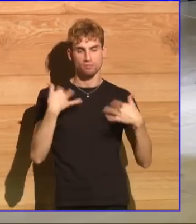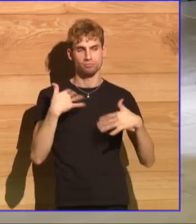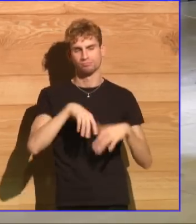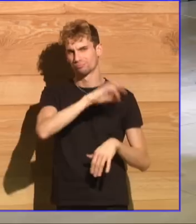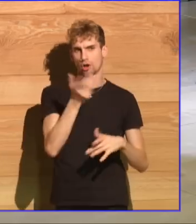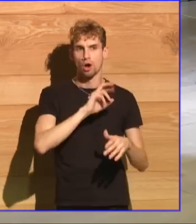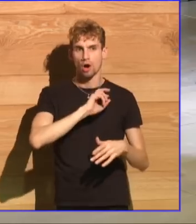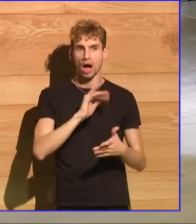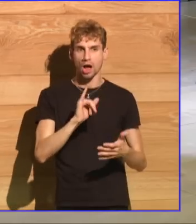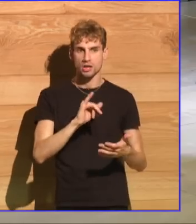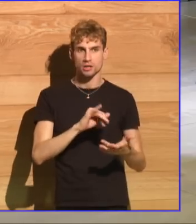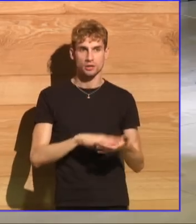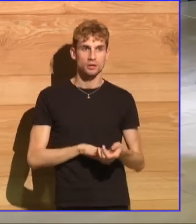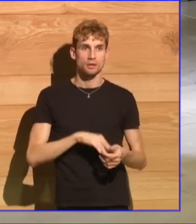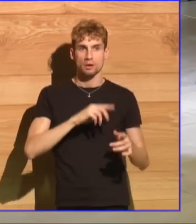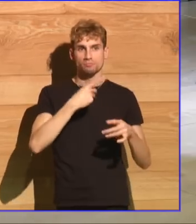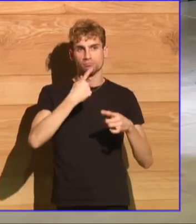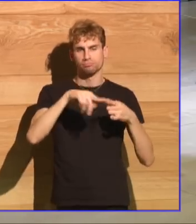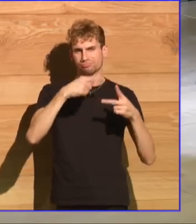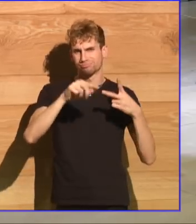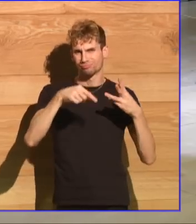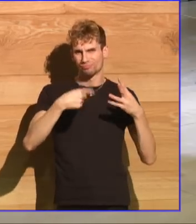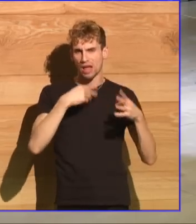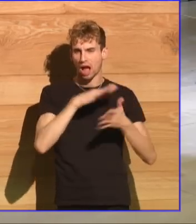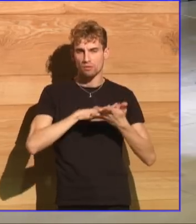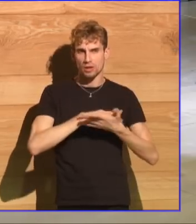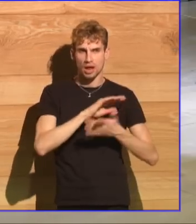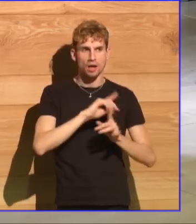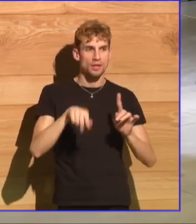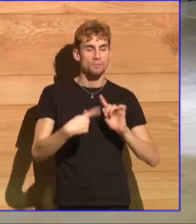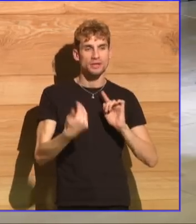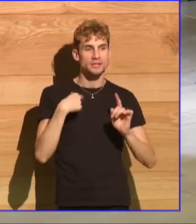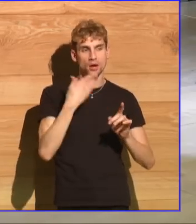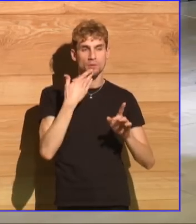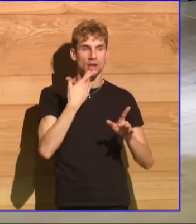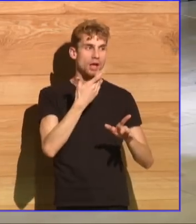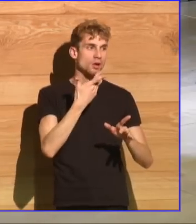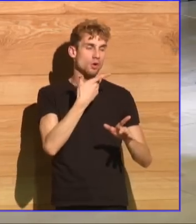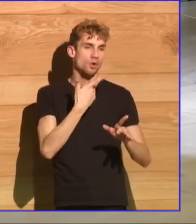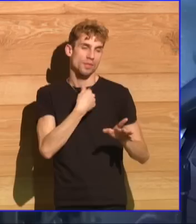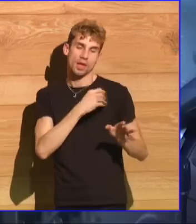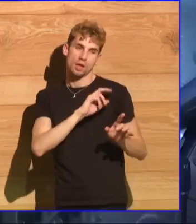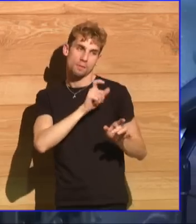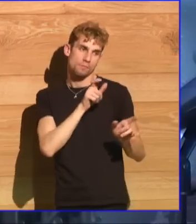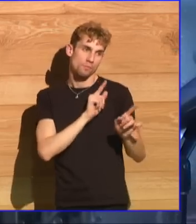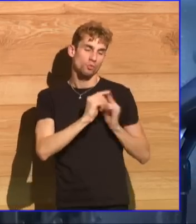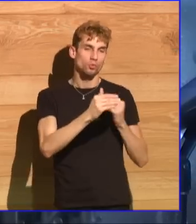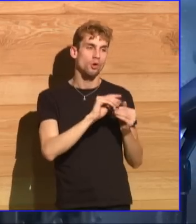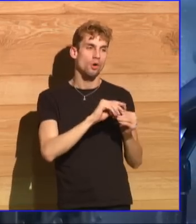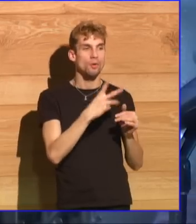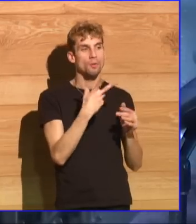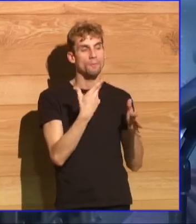Vilmos Zsigmond y hemos hablado de Slocombe, con quien volverá a trabajar, y luego ya conocerá a su alma mater más adelante. Creo que sería Michael